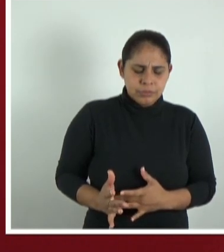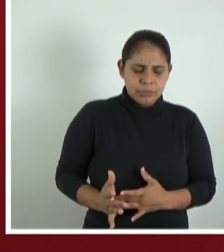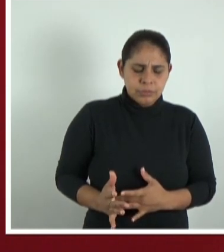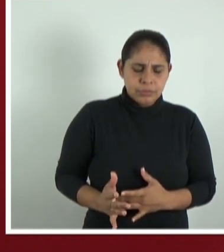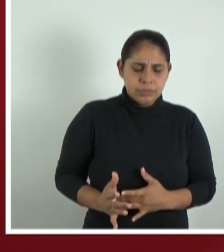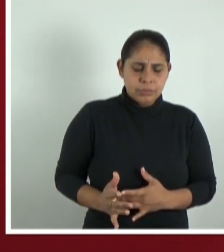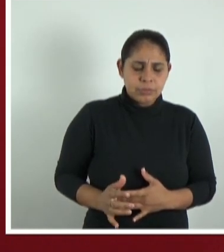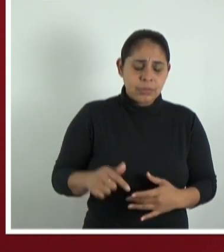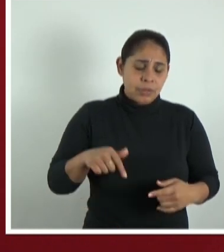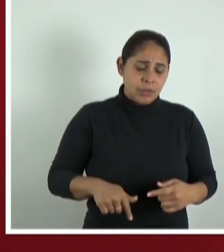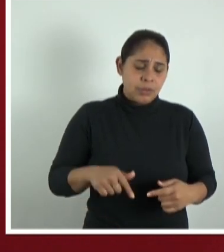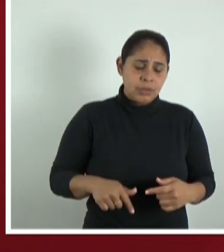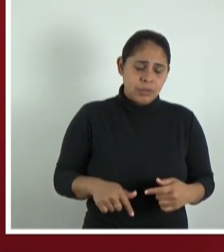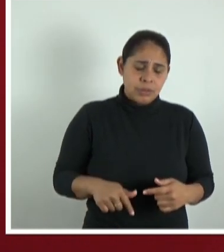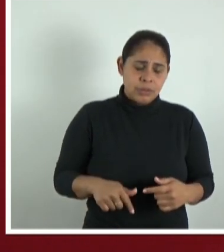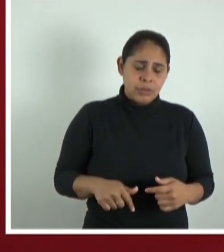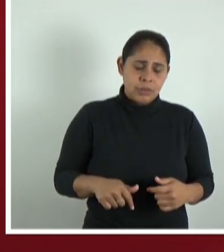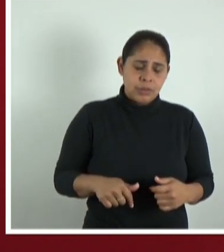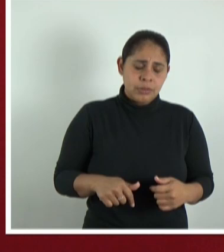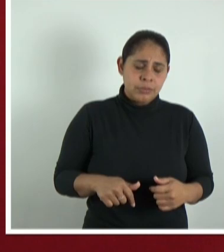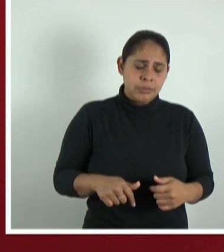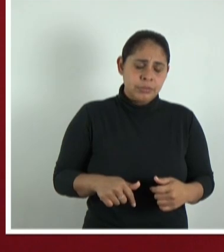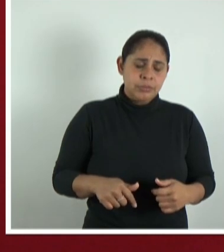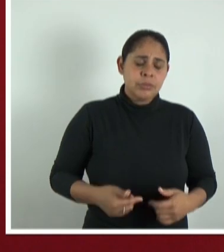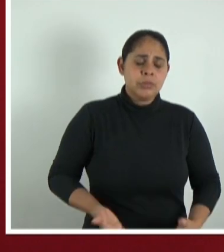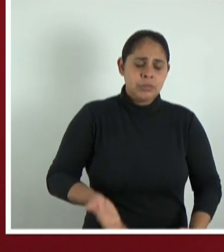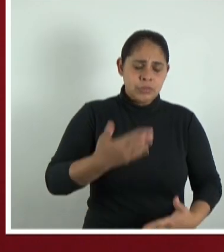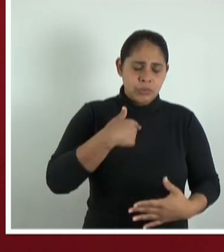que ahora yo recibo